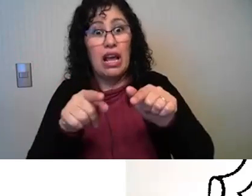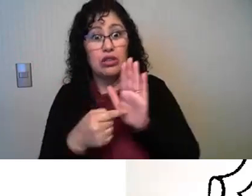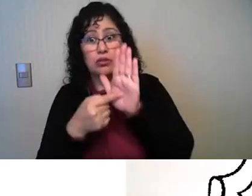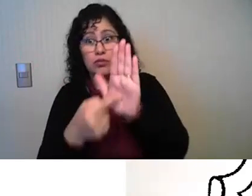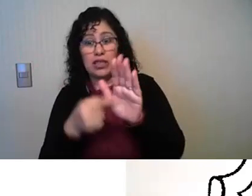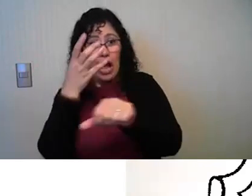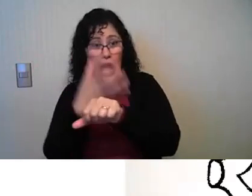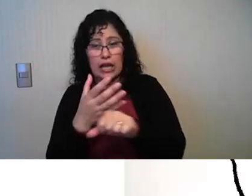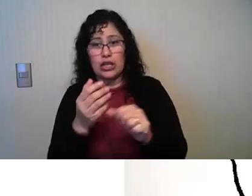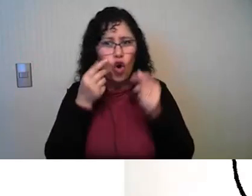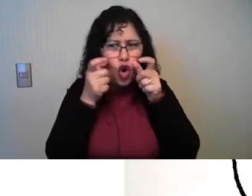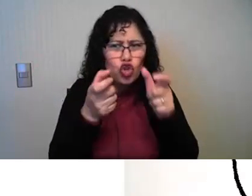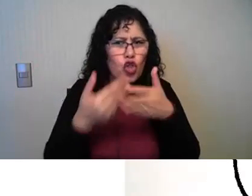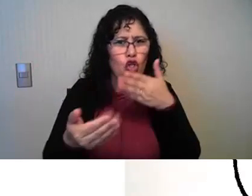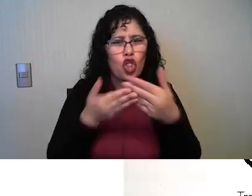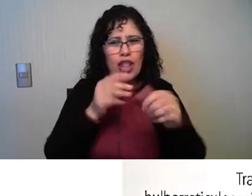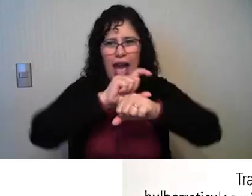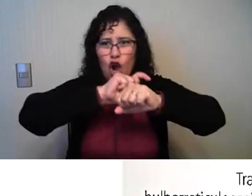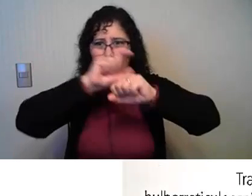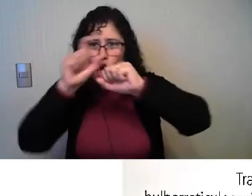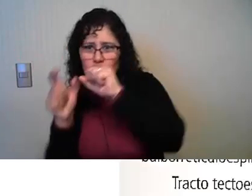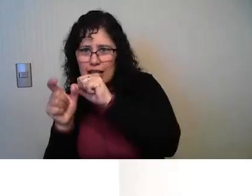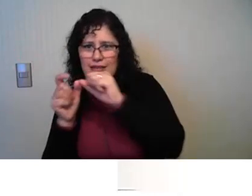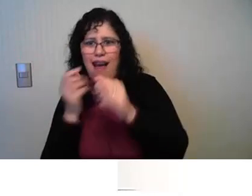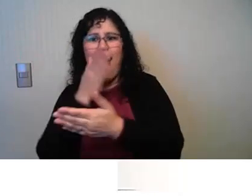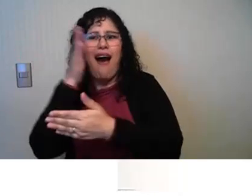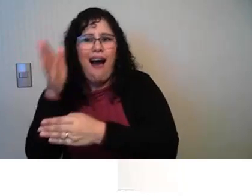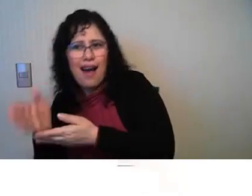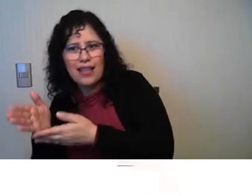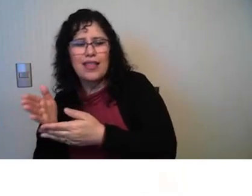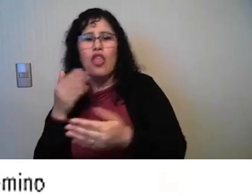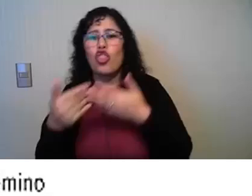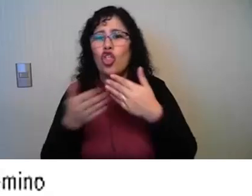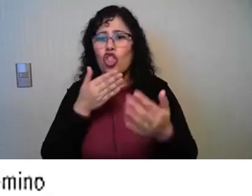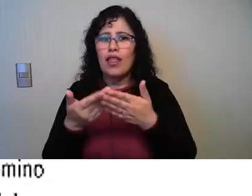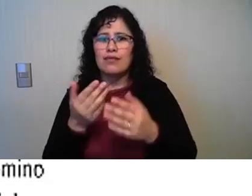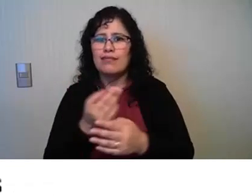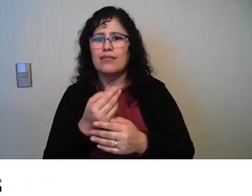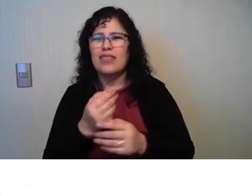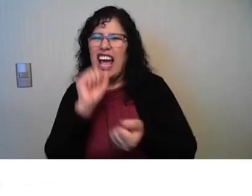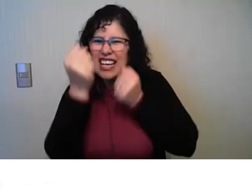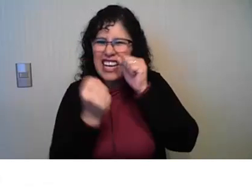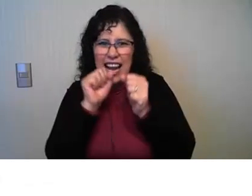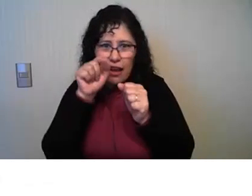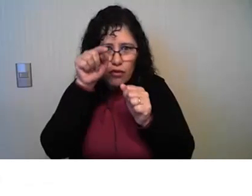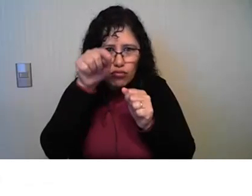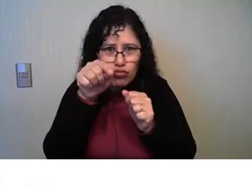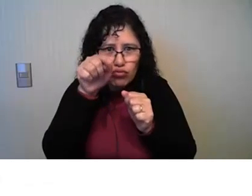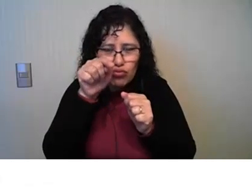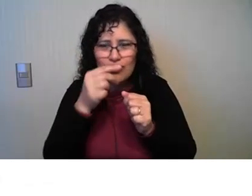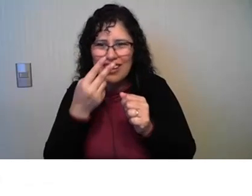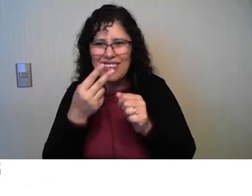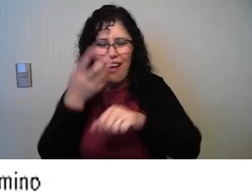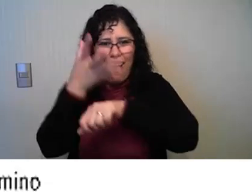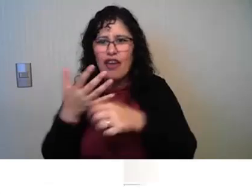corteza, ya hacia los pares craneanos cuya función es